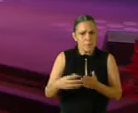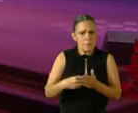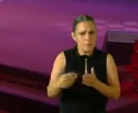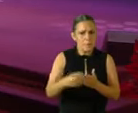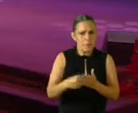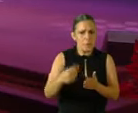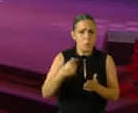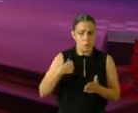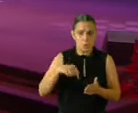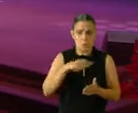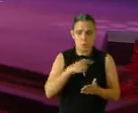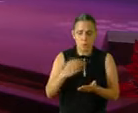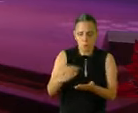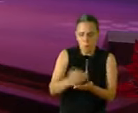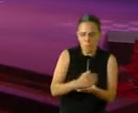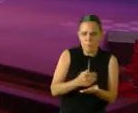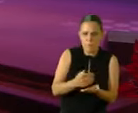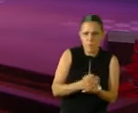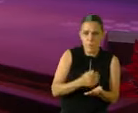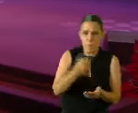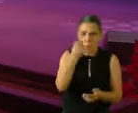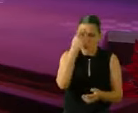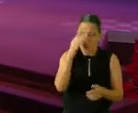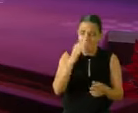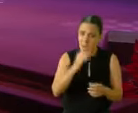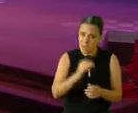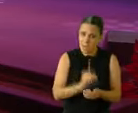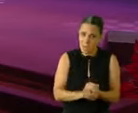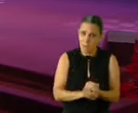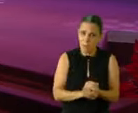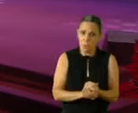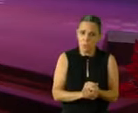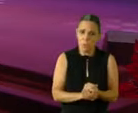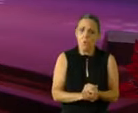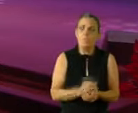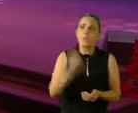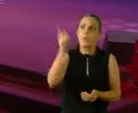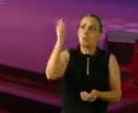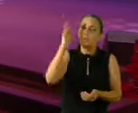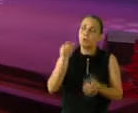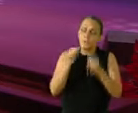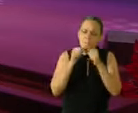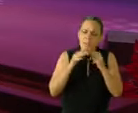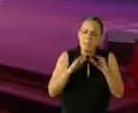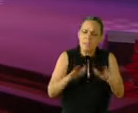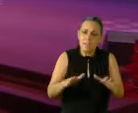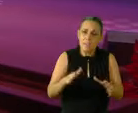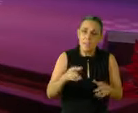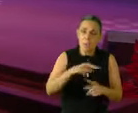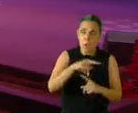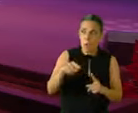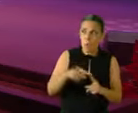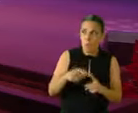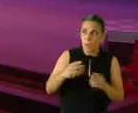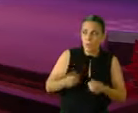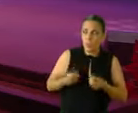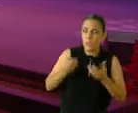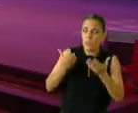bendice al dador alegre. No he visto justo desamparado, y lo más que me gusta, la